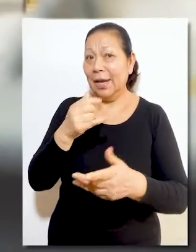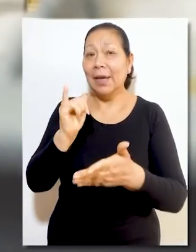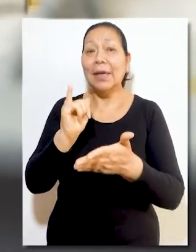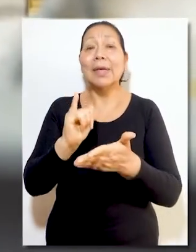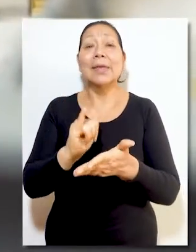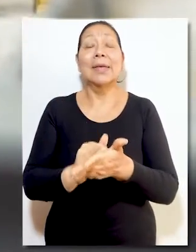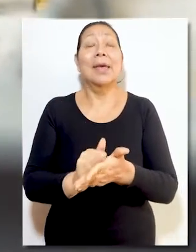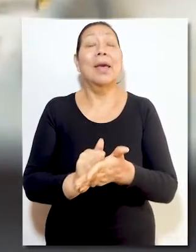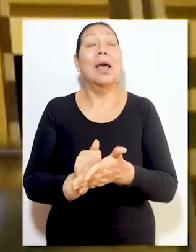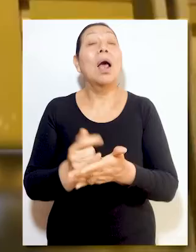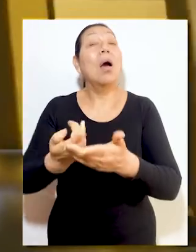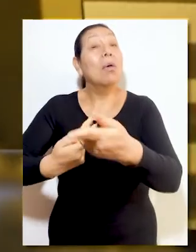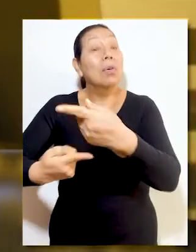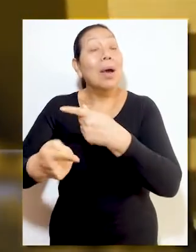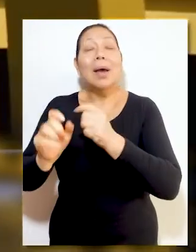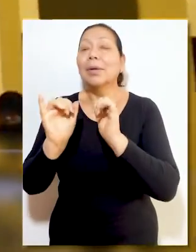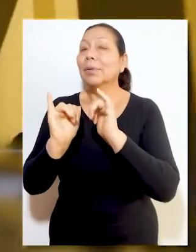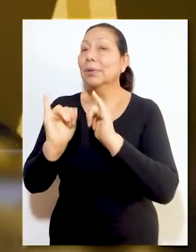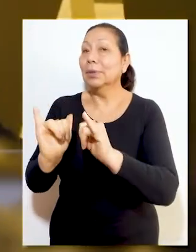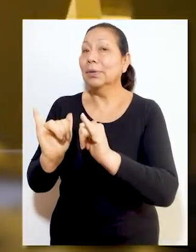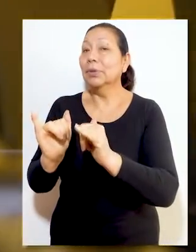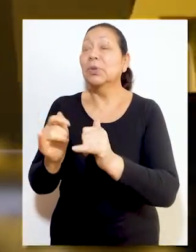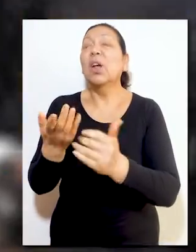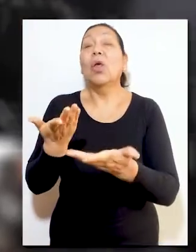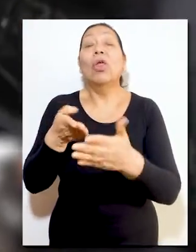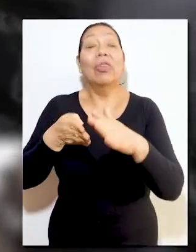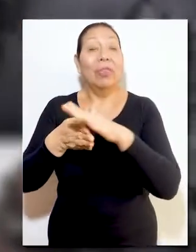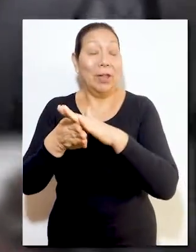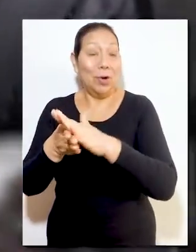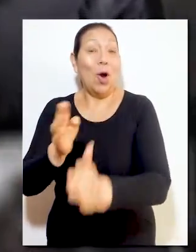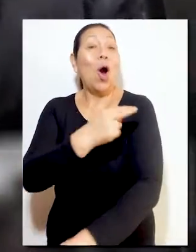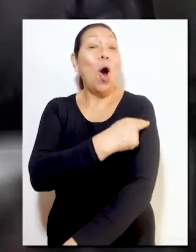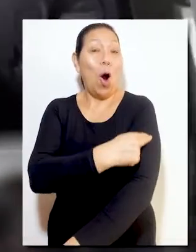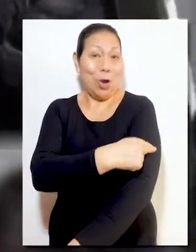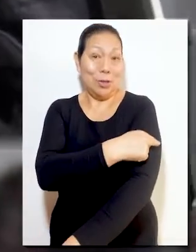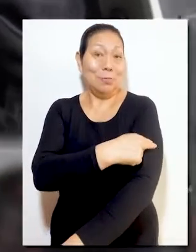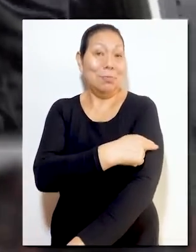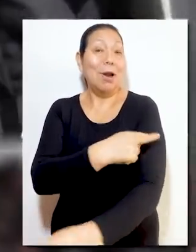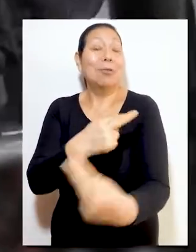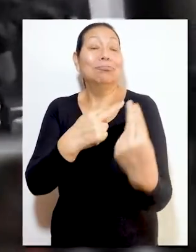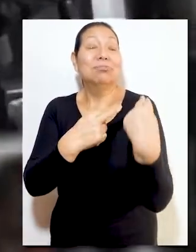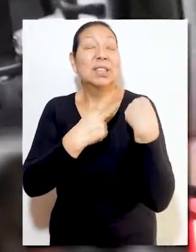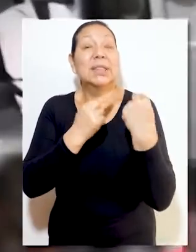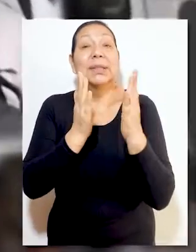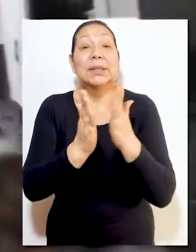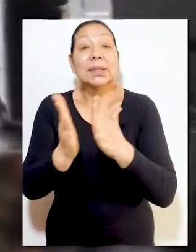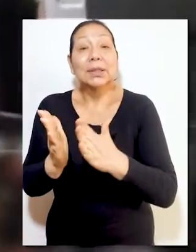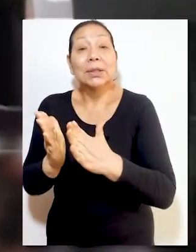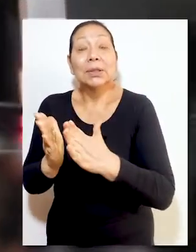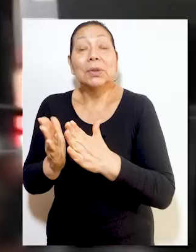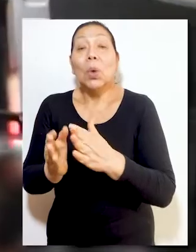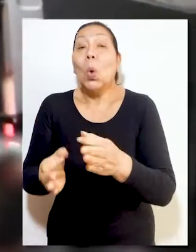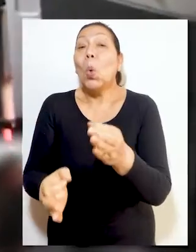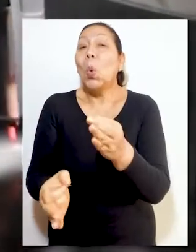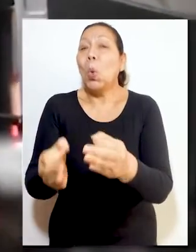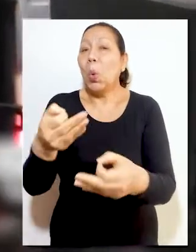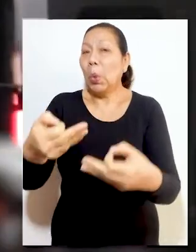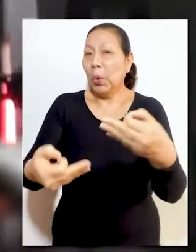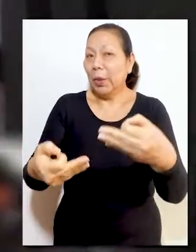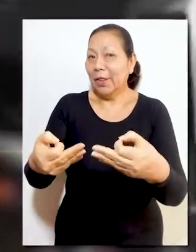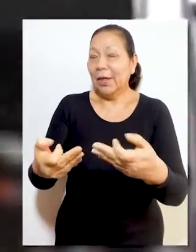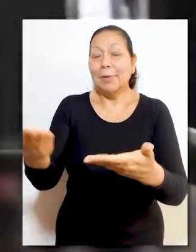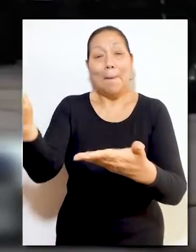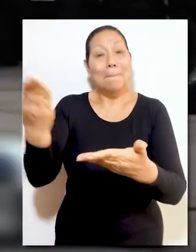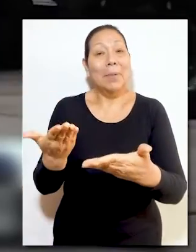medicinas necesarias. En tal sentido, el traslado y la permanencia en dicho centro hospitalario corresponderán ser determinados por